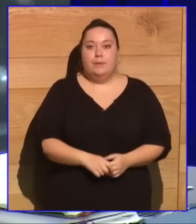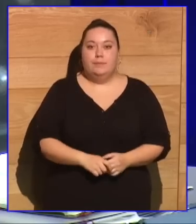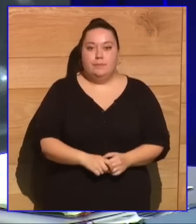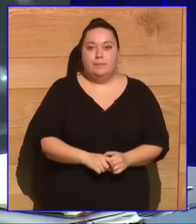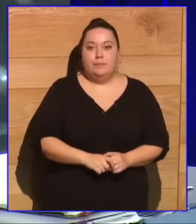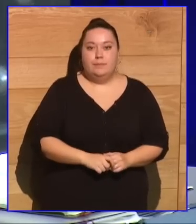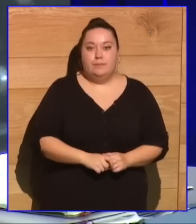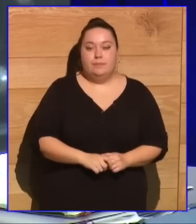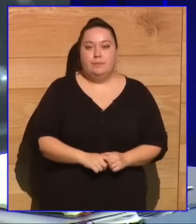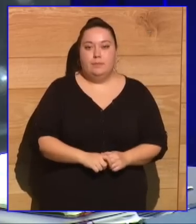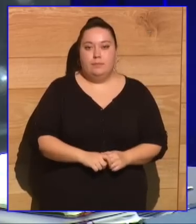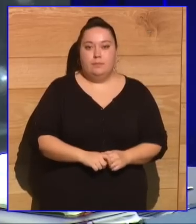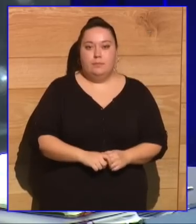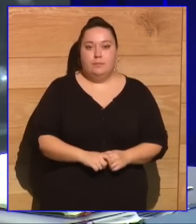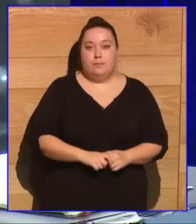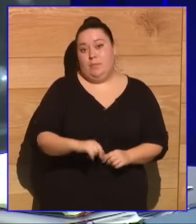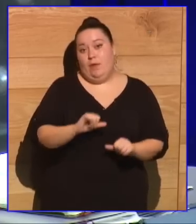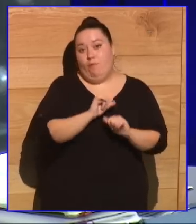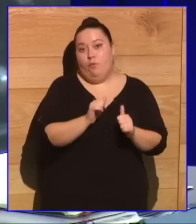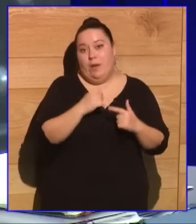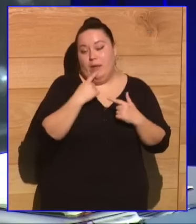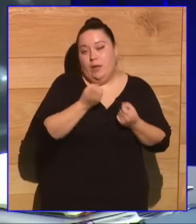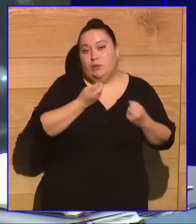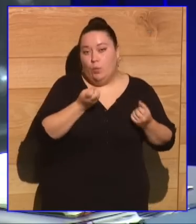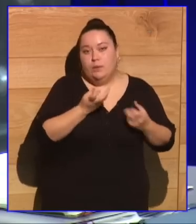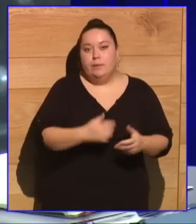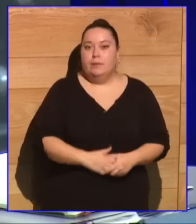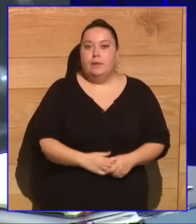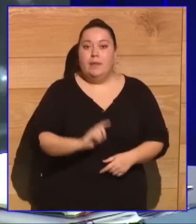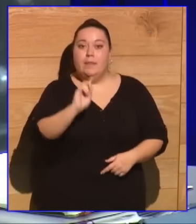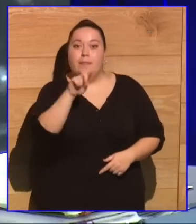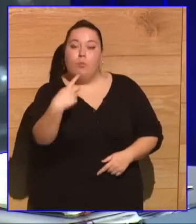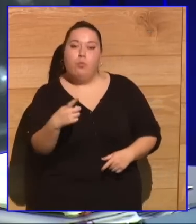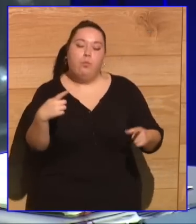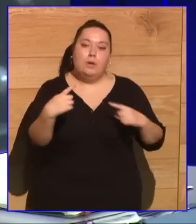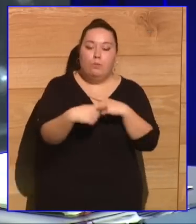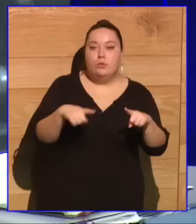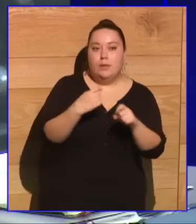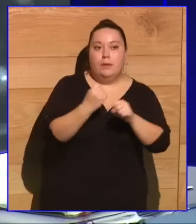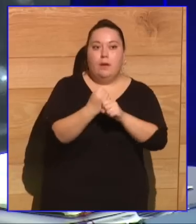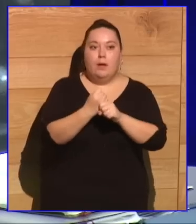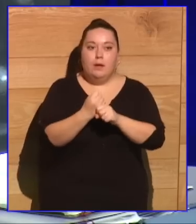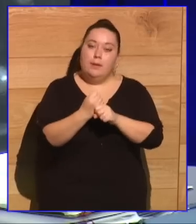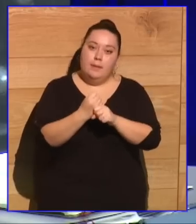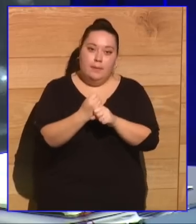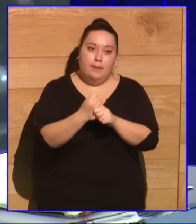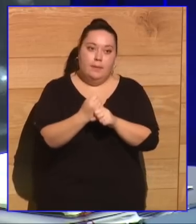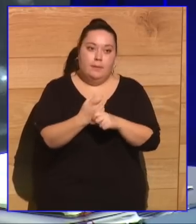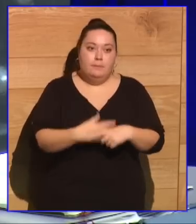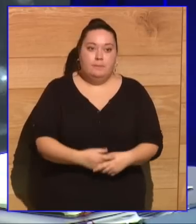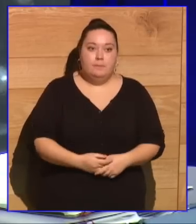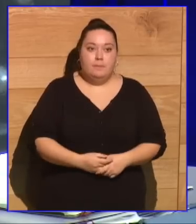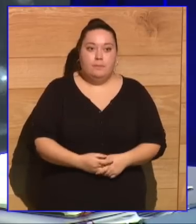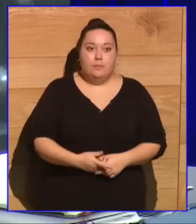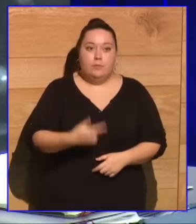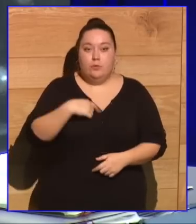el modo en que la transmite, en fin. Y después trabaja con la música de esa forma extraña. En fin, ya sabéis